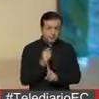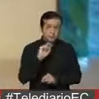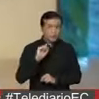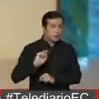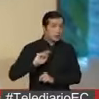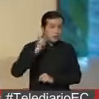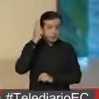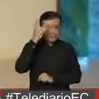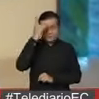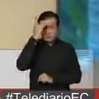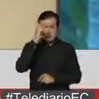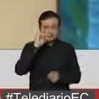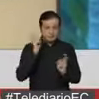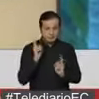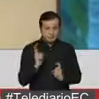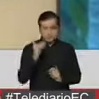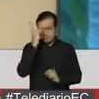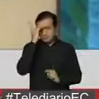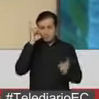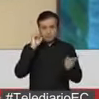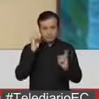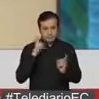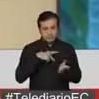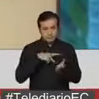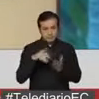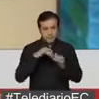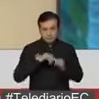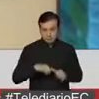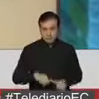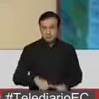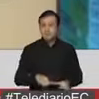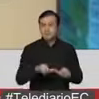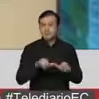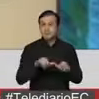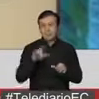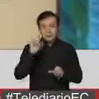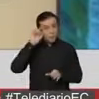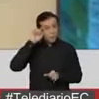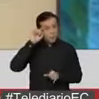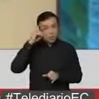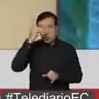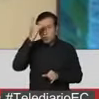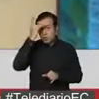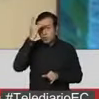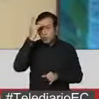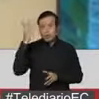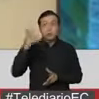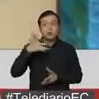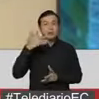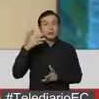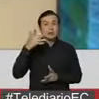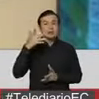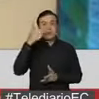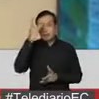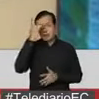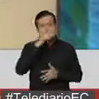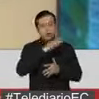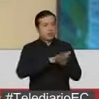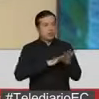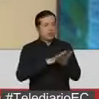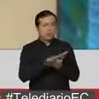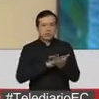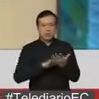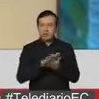reestructurar la deuda, tener una estructura de pagos sostenibles. No podemos olvidar que el endeudamiento se hizo de manera desordenada y